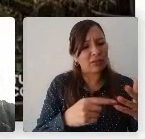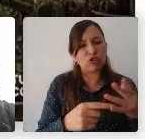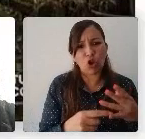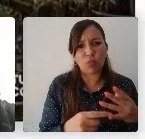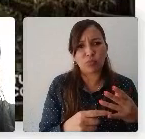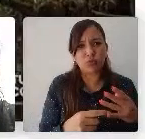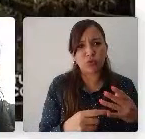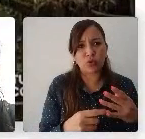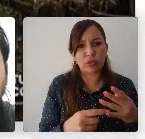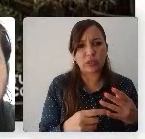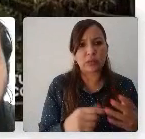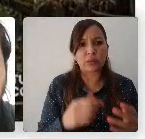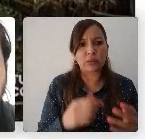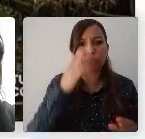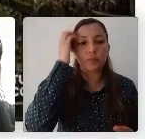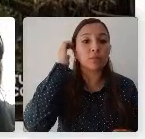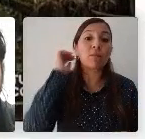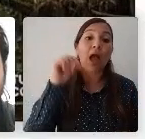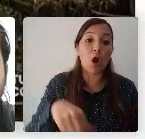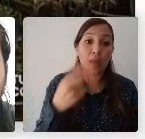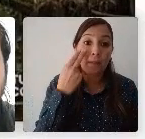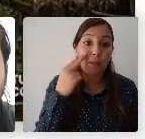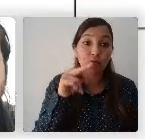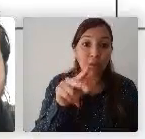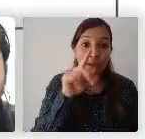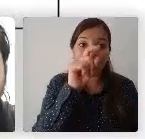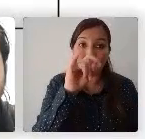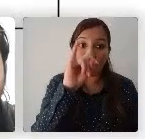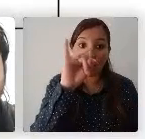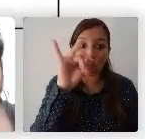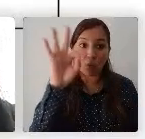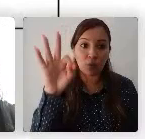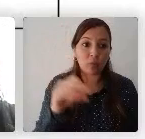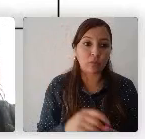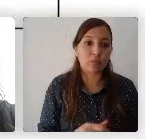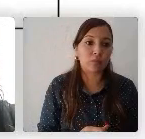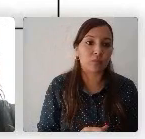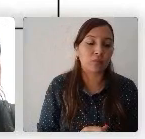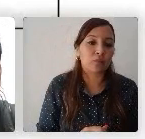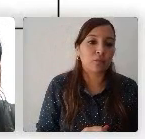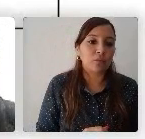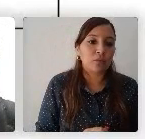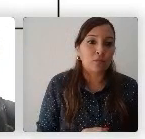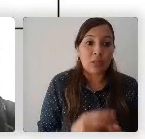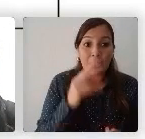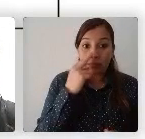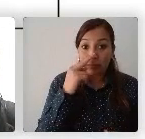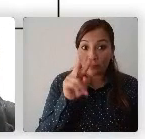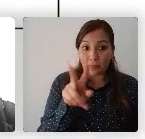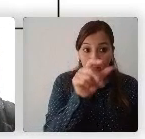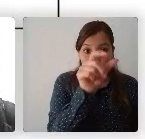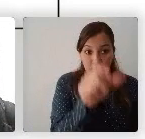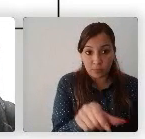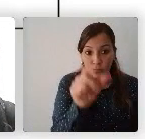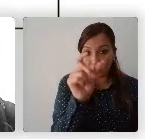vamos a continuación a explorar cada uno de ellos. Bueno, antes de esto, mencionarles pues que